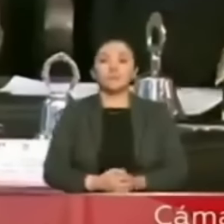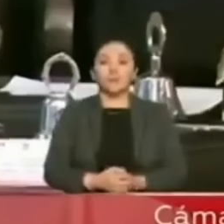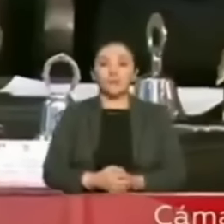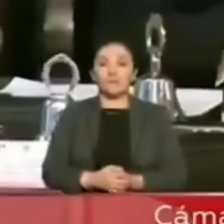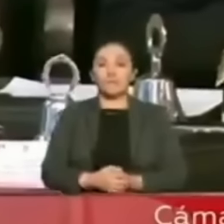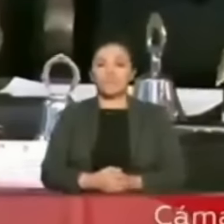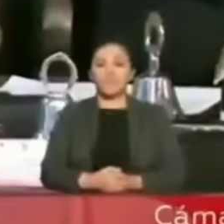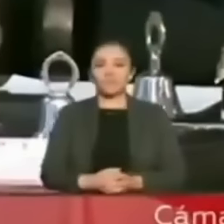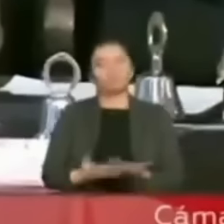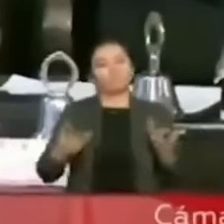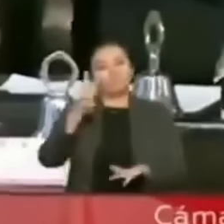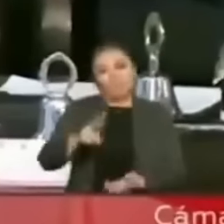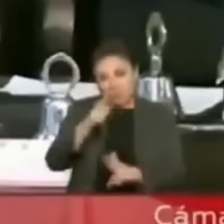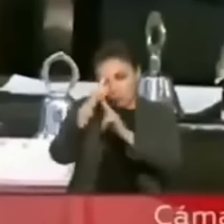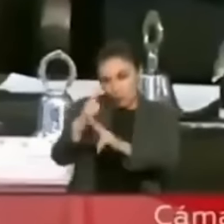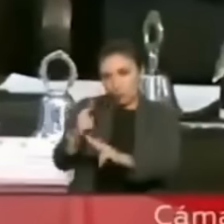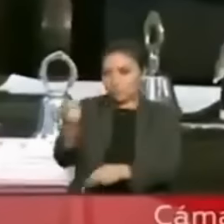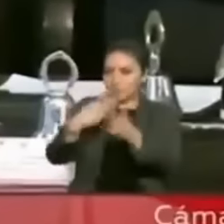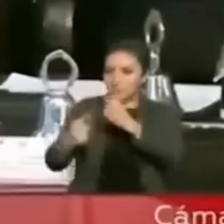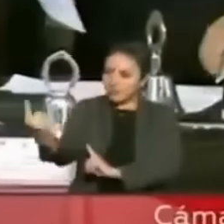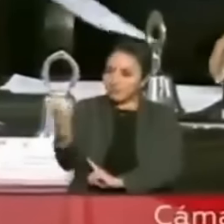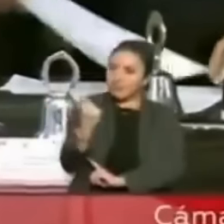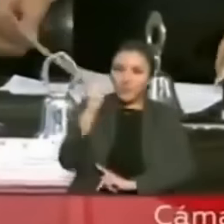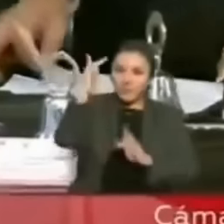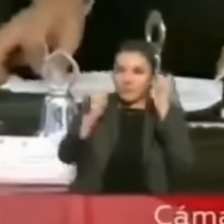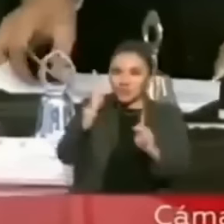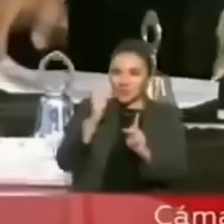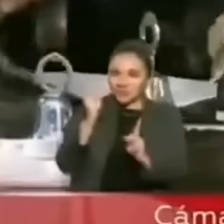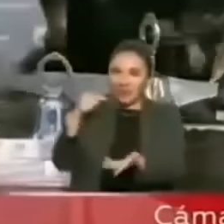nación Es un honor recibir su